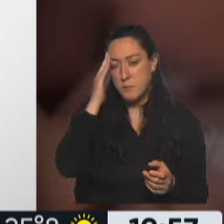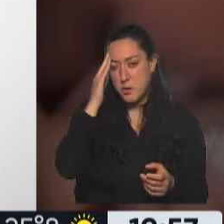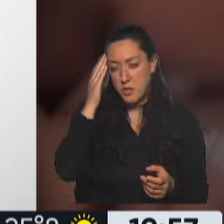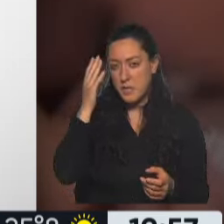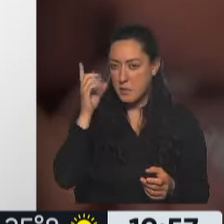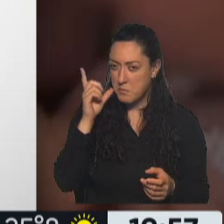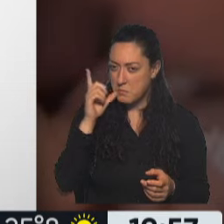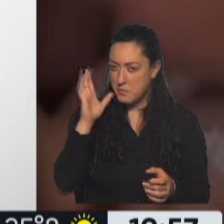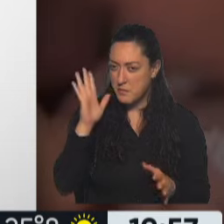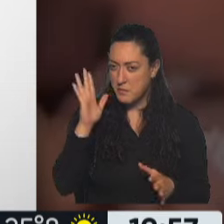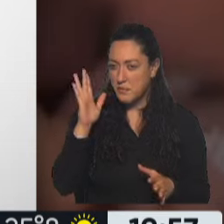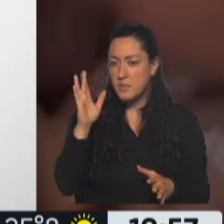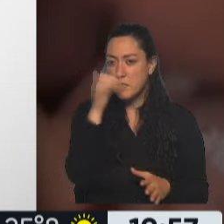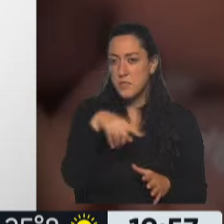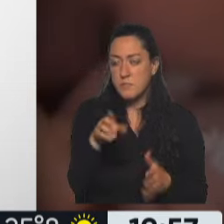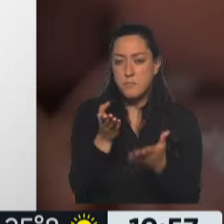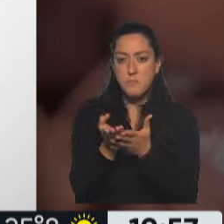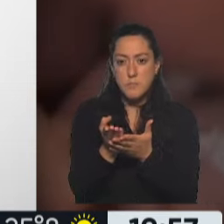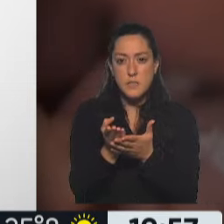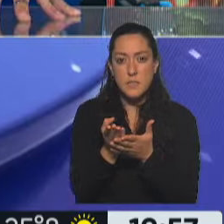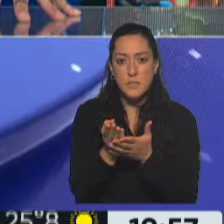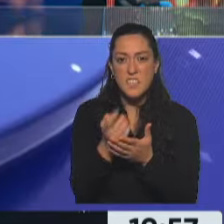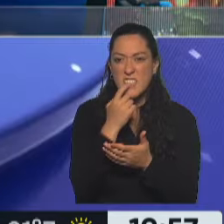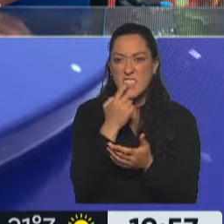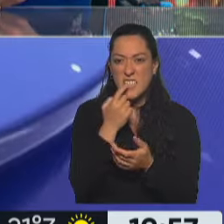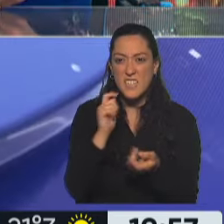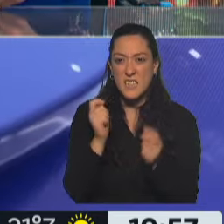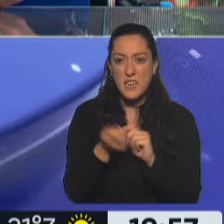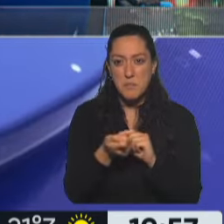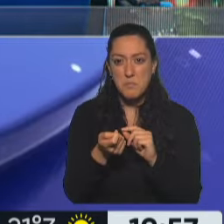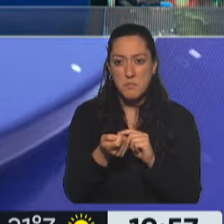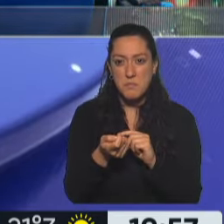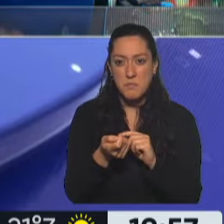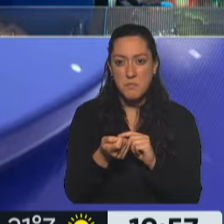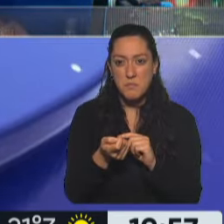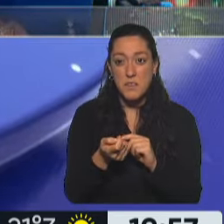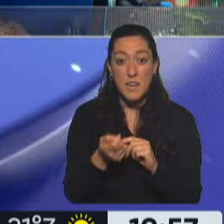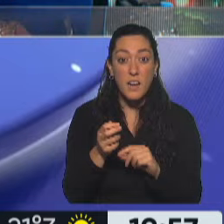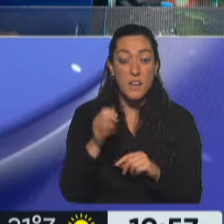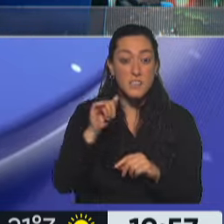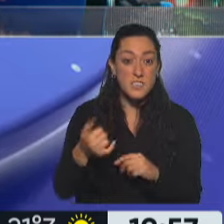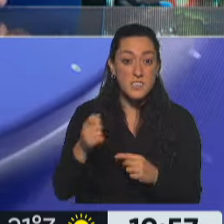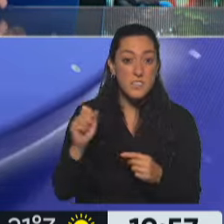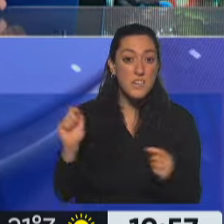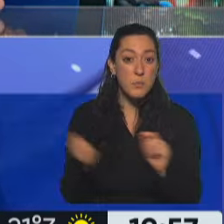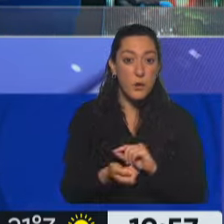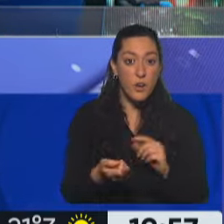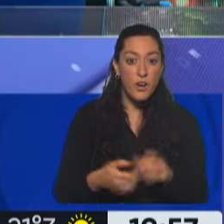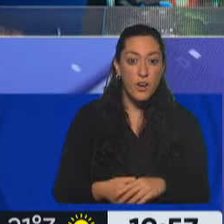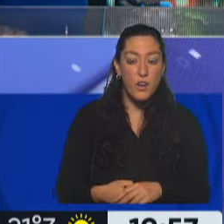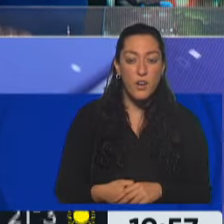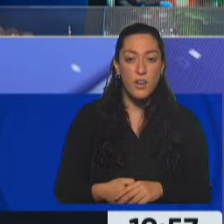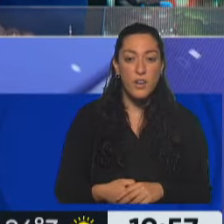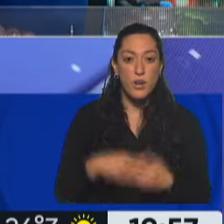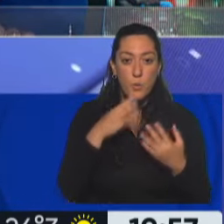me falla, han pedido que Elegante se cambiara los dientes. Y lo ha hecho. Bueno. Ha seguido el consejo. Sí. Ha seguido el consejo. Pero también